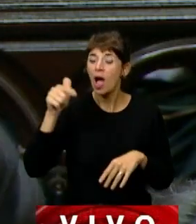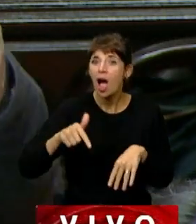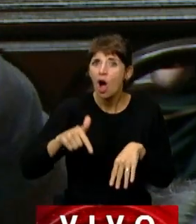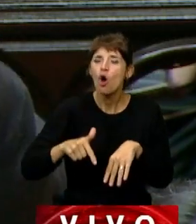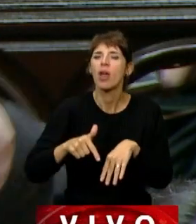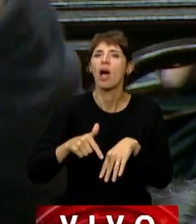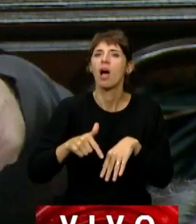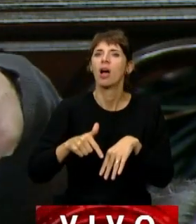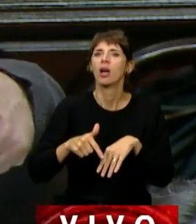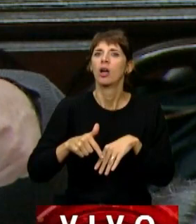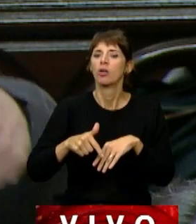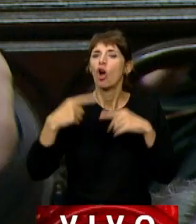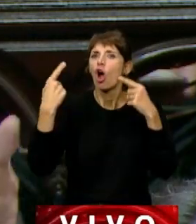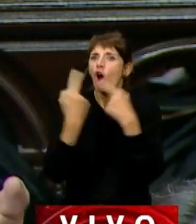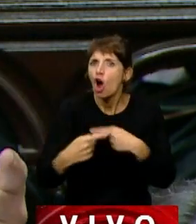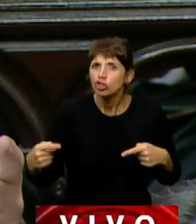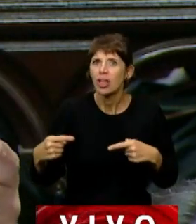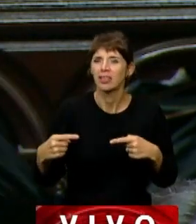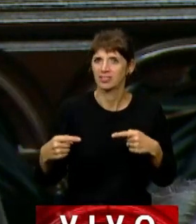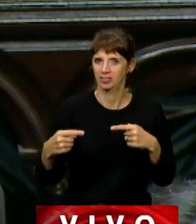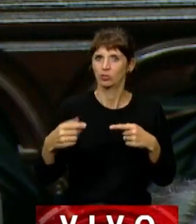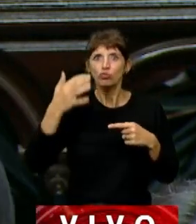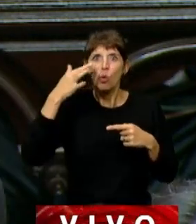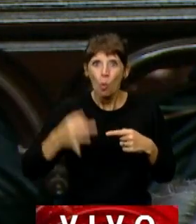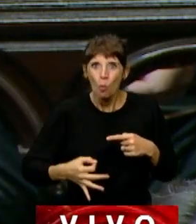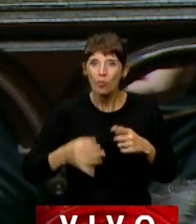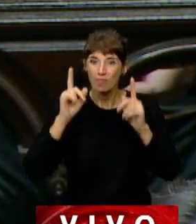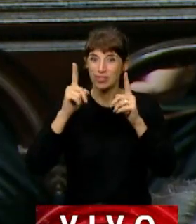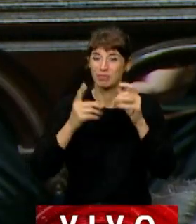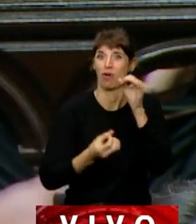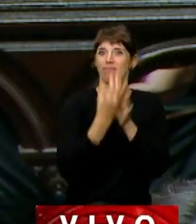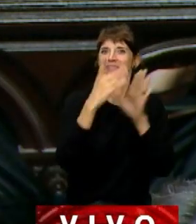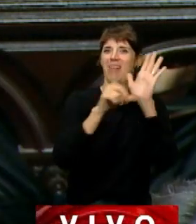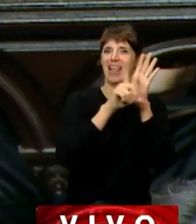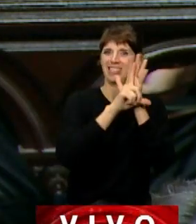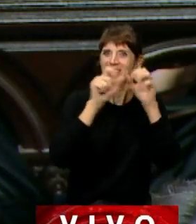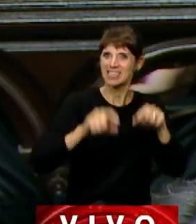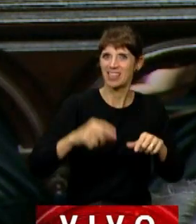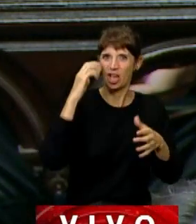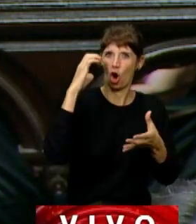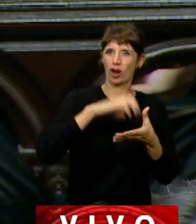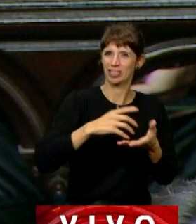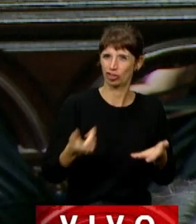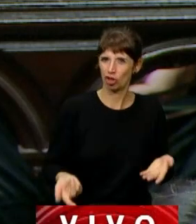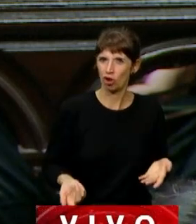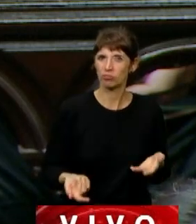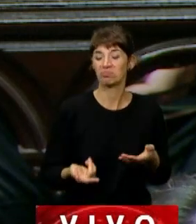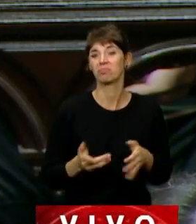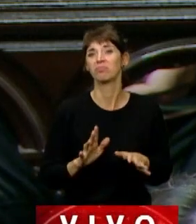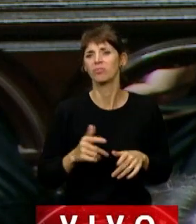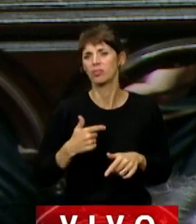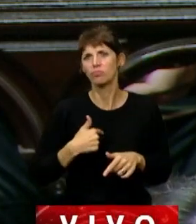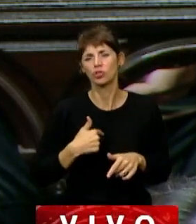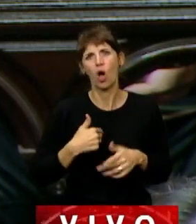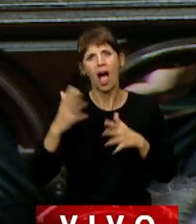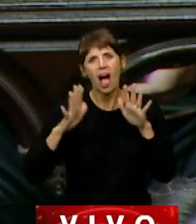ejecutando acciones que tienen que ver con leyes que impulsó este propio Congreso. Y pasa como desapercibido, y yo muchas veces lo he dicho, ustedes saben, a